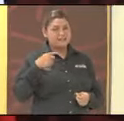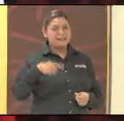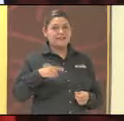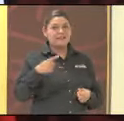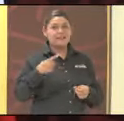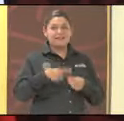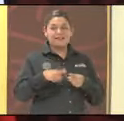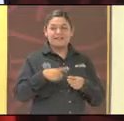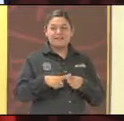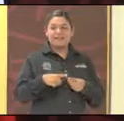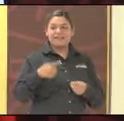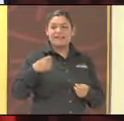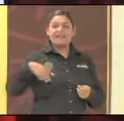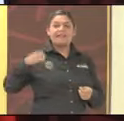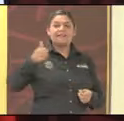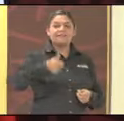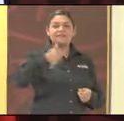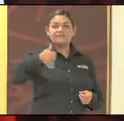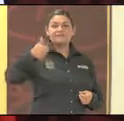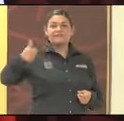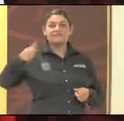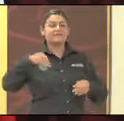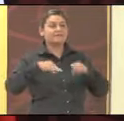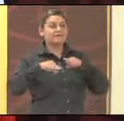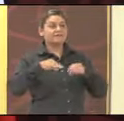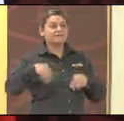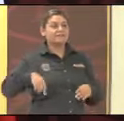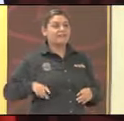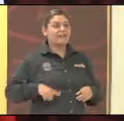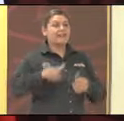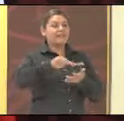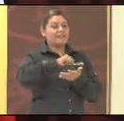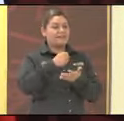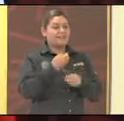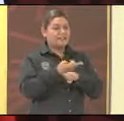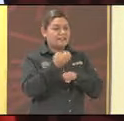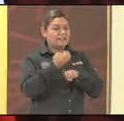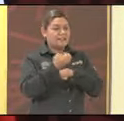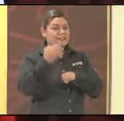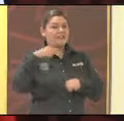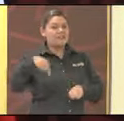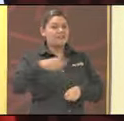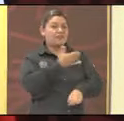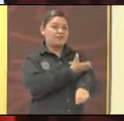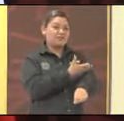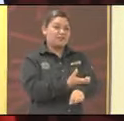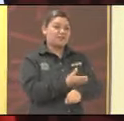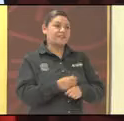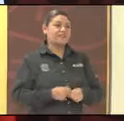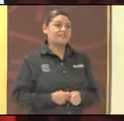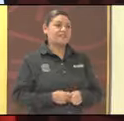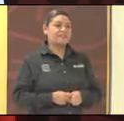los servidores públicos del Estado que nos acompañan hoy.